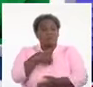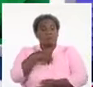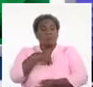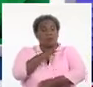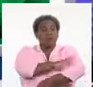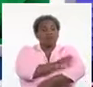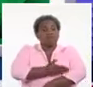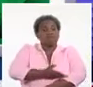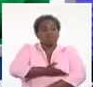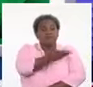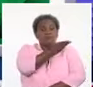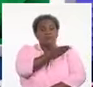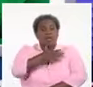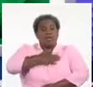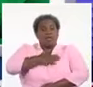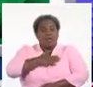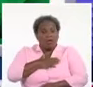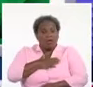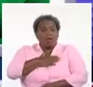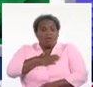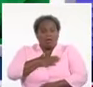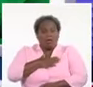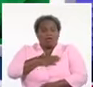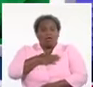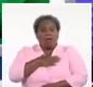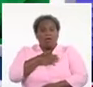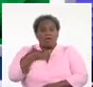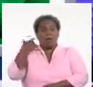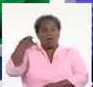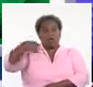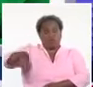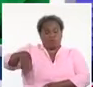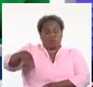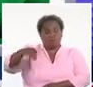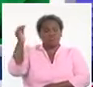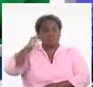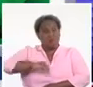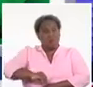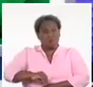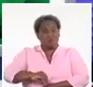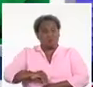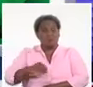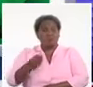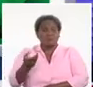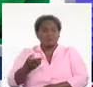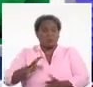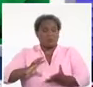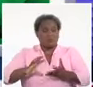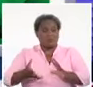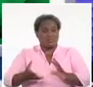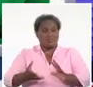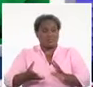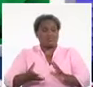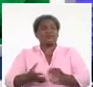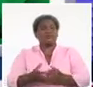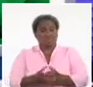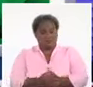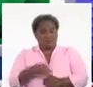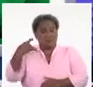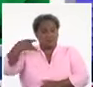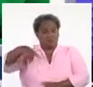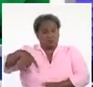arterial, asma bronquial y obesidad, que todos sabemos lo complejo de esta